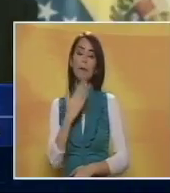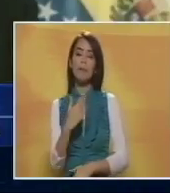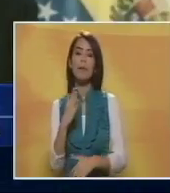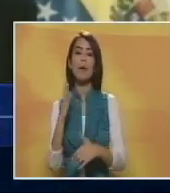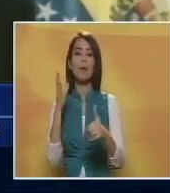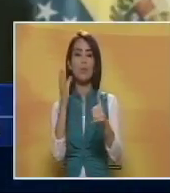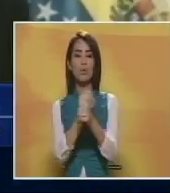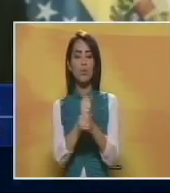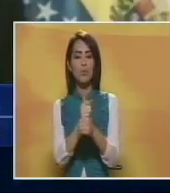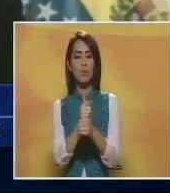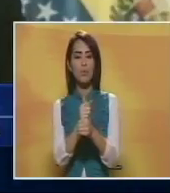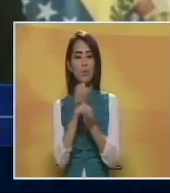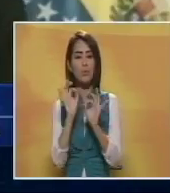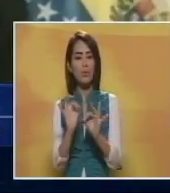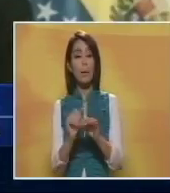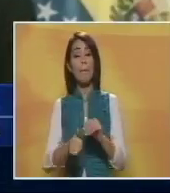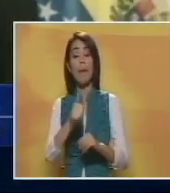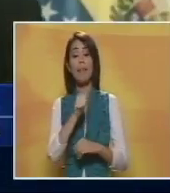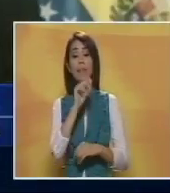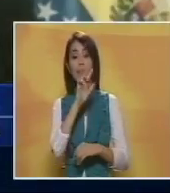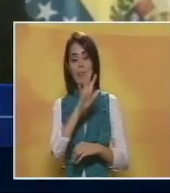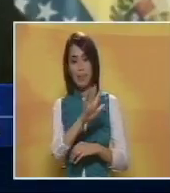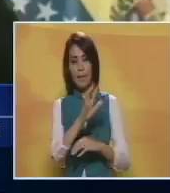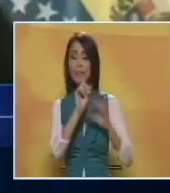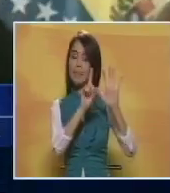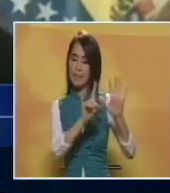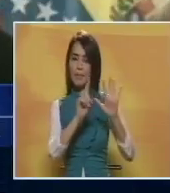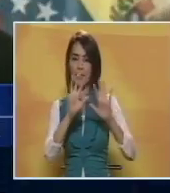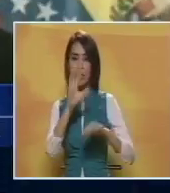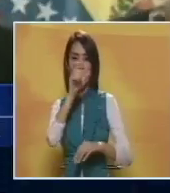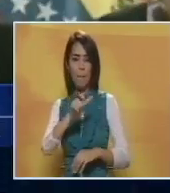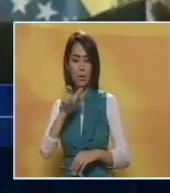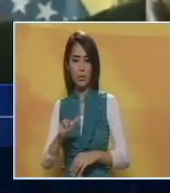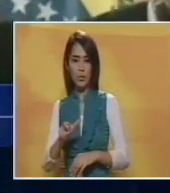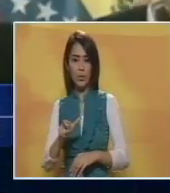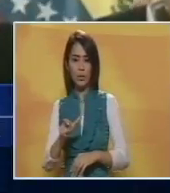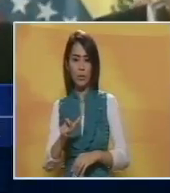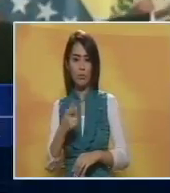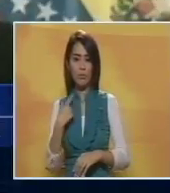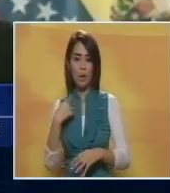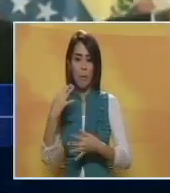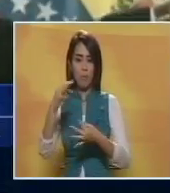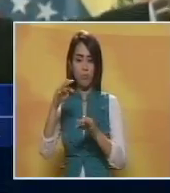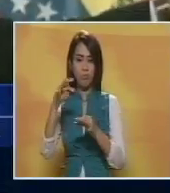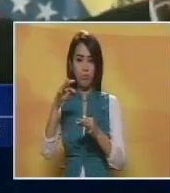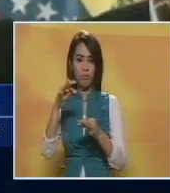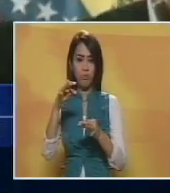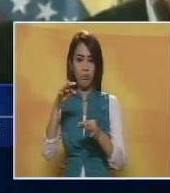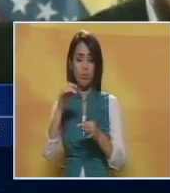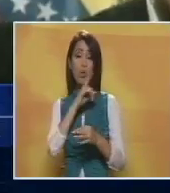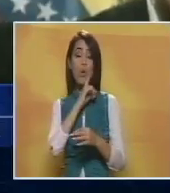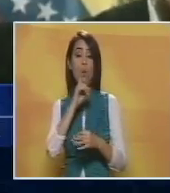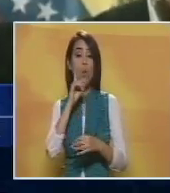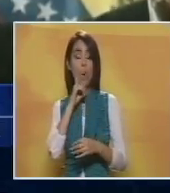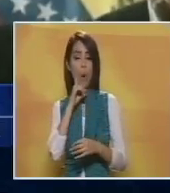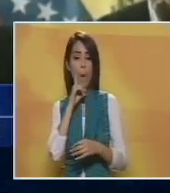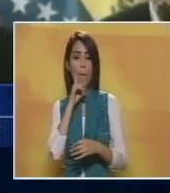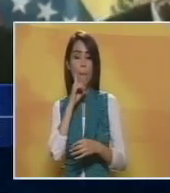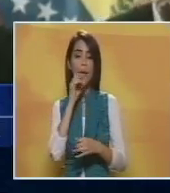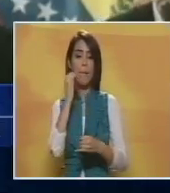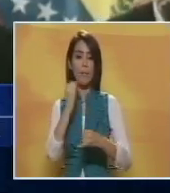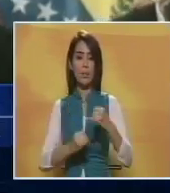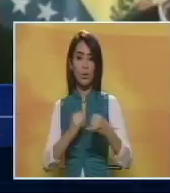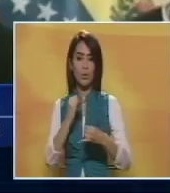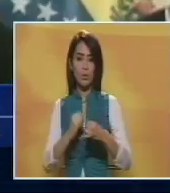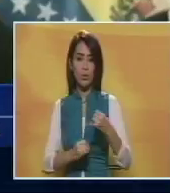capturar más de 75 personas. Hemos elaborado sendos afiches con los nombres,